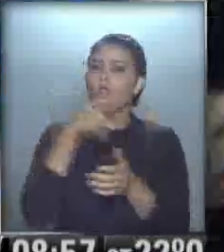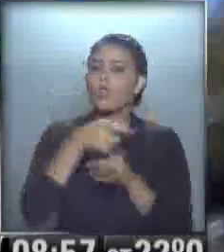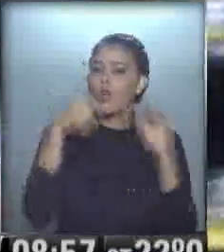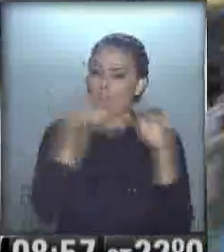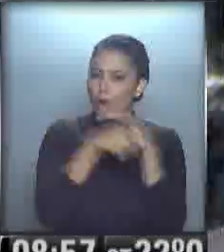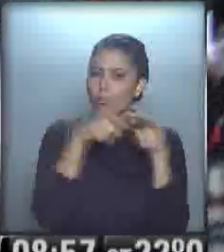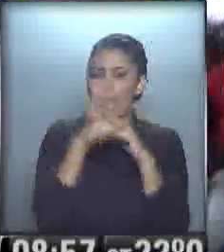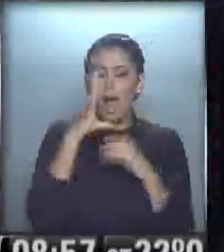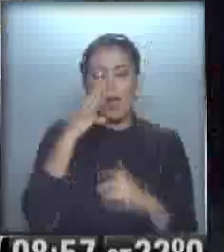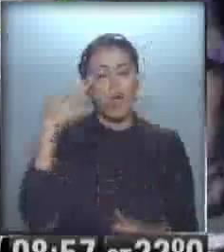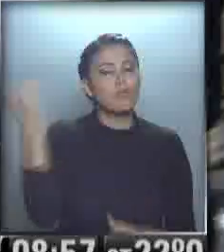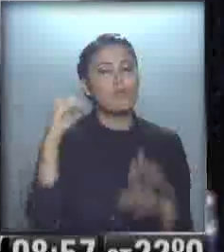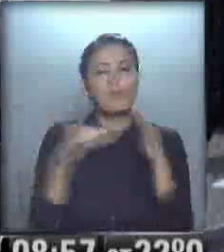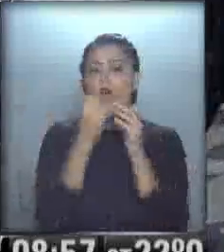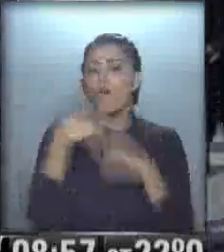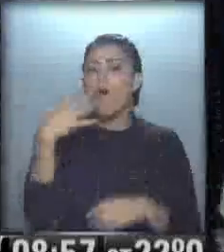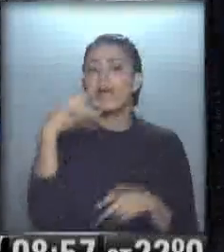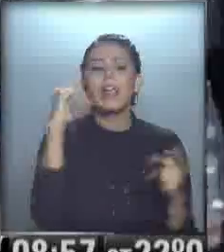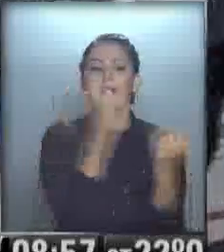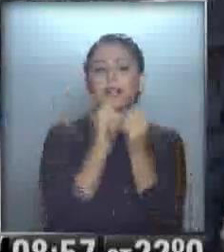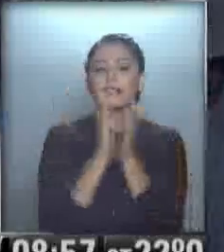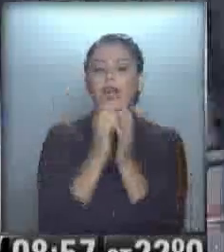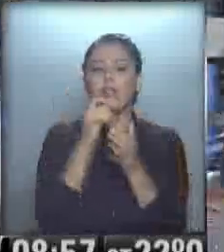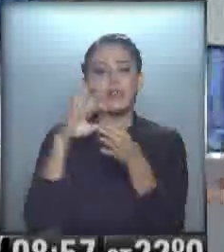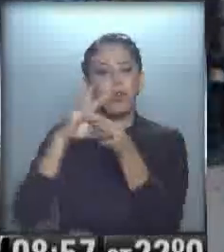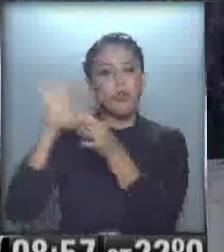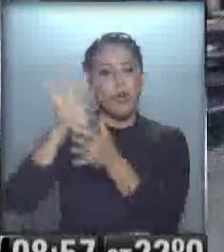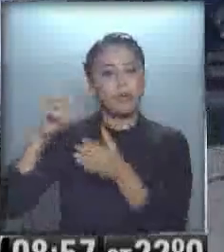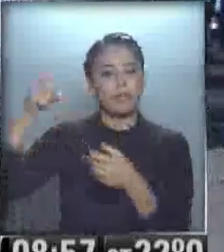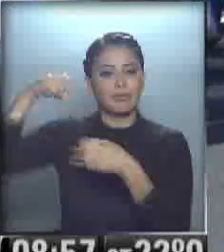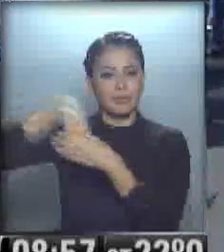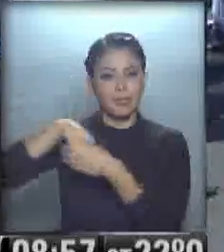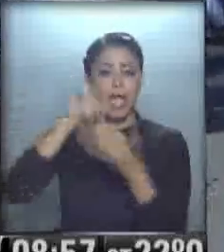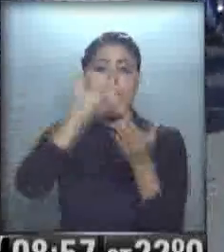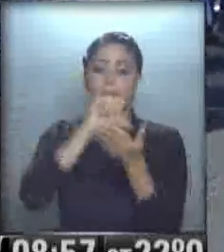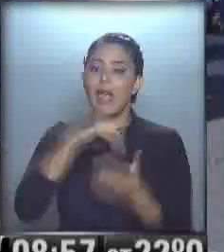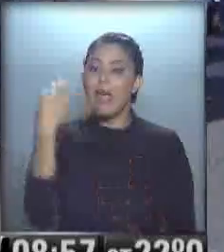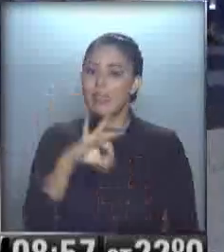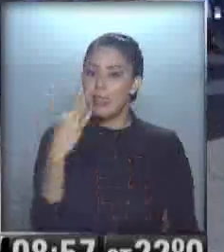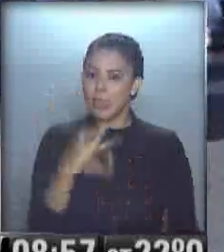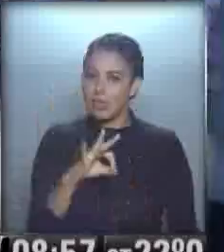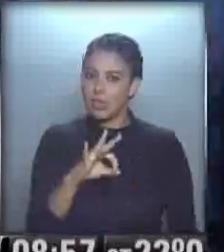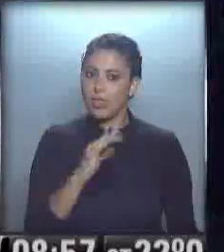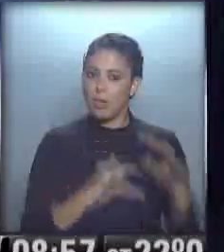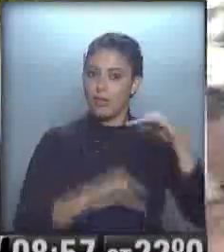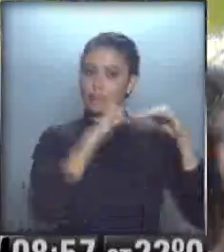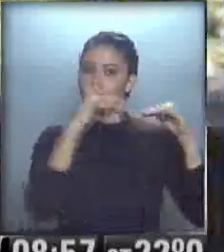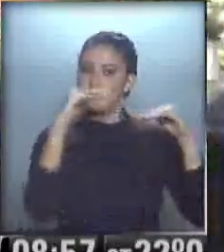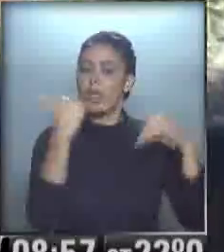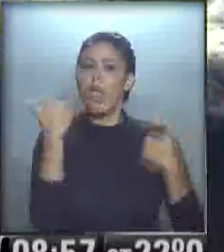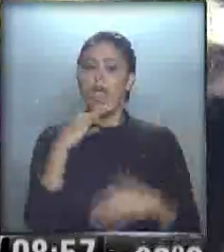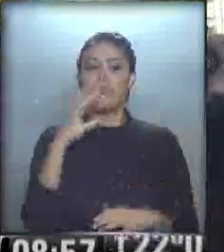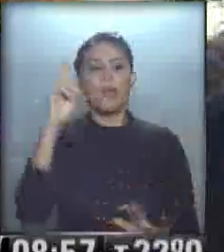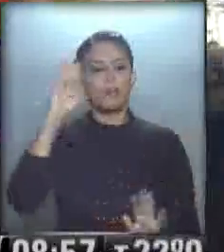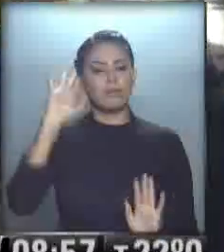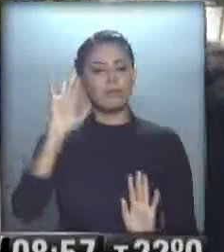capítulo indispensable en cualquier tratado de adhesión a la Unión Europea y los países candidatos deben cumplir con una serie de estándares para adecuarse a